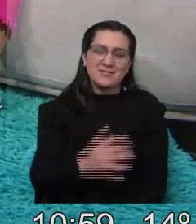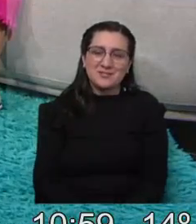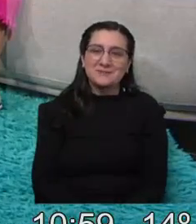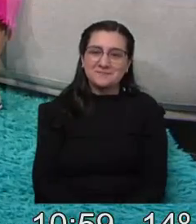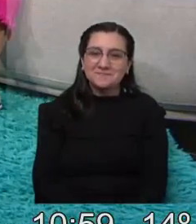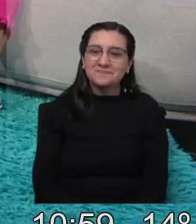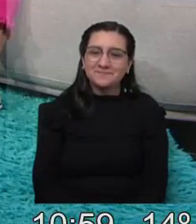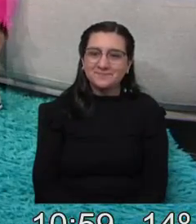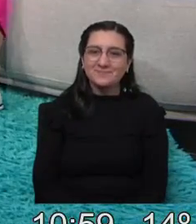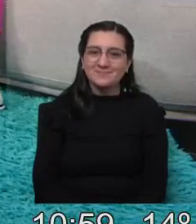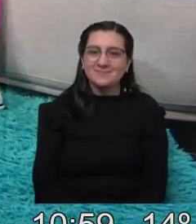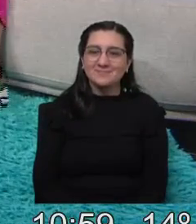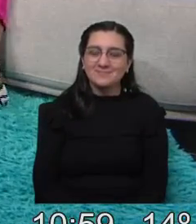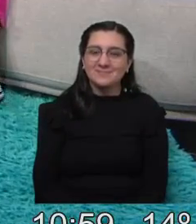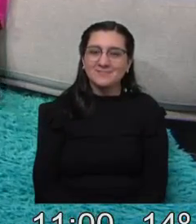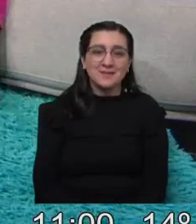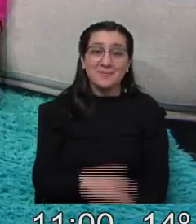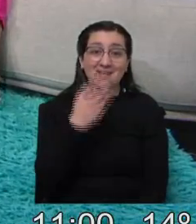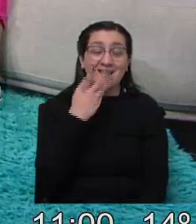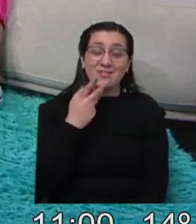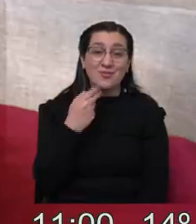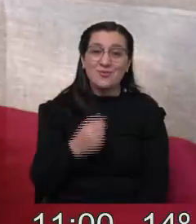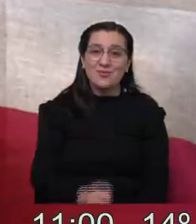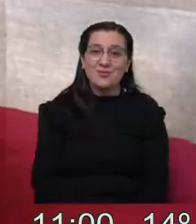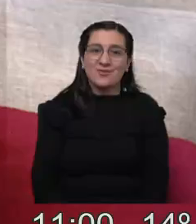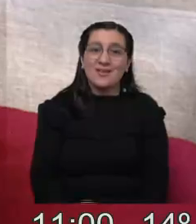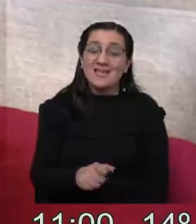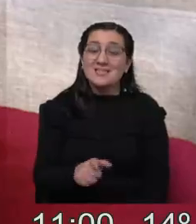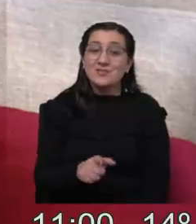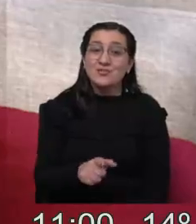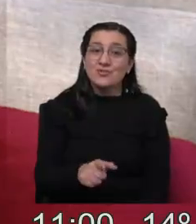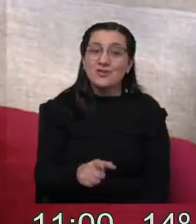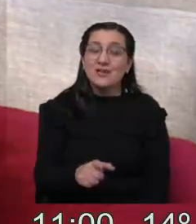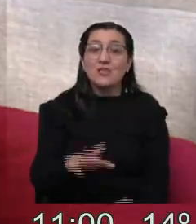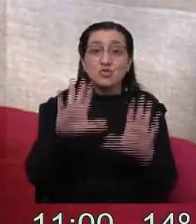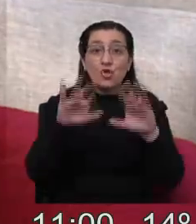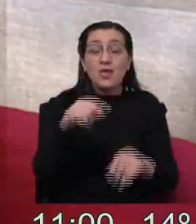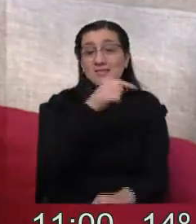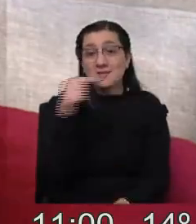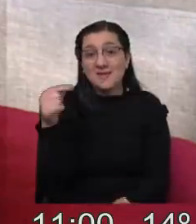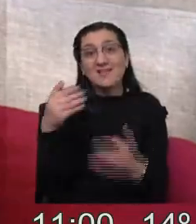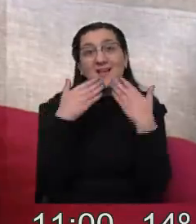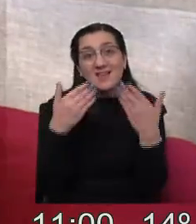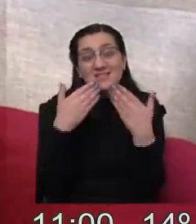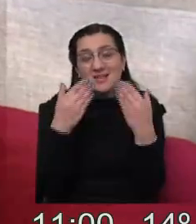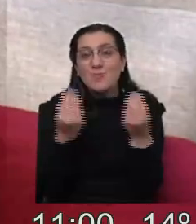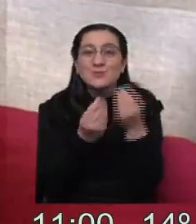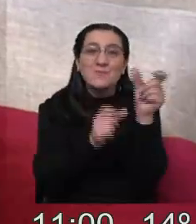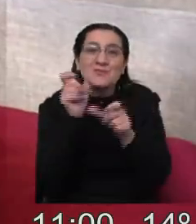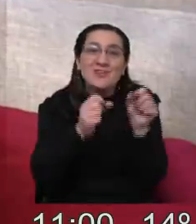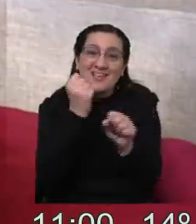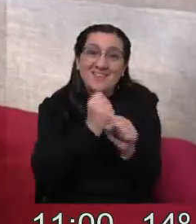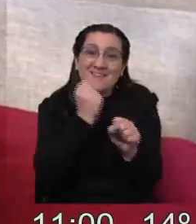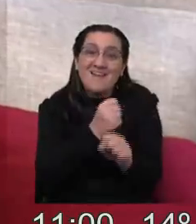Julio Rivas, la verdad que vos me encantó, Jaime. Y bueno, eso sucedía cada semana y hay que agradecer un montón de gente que formaba parte de